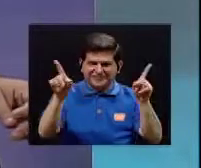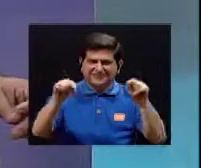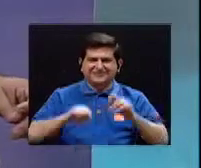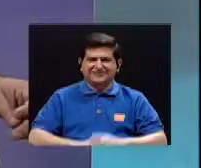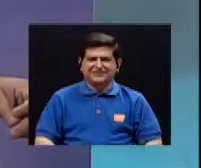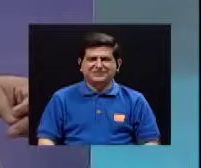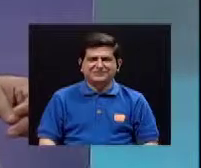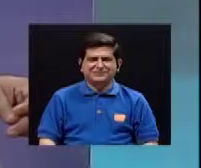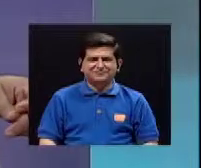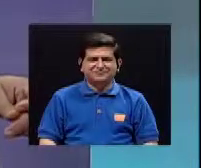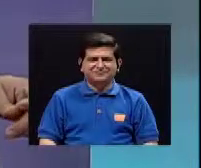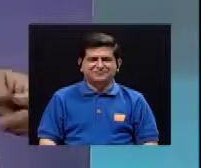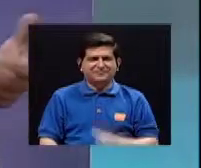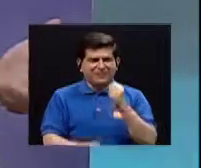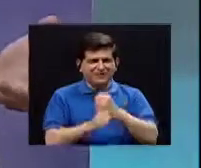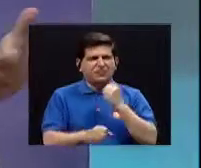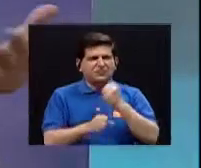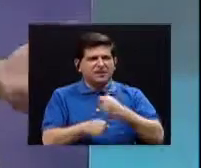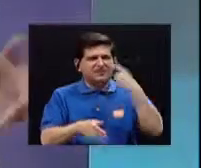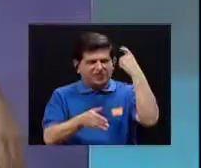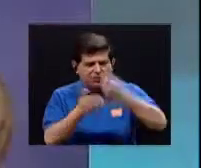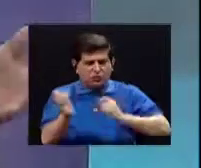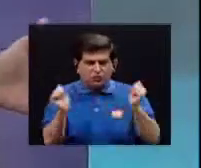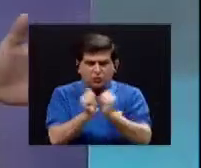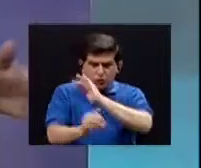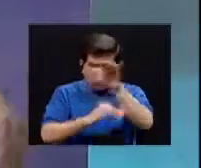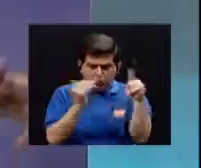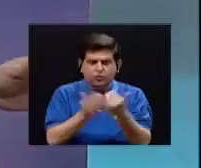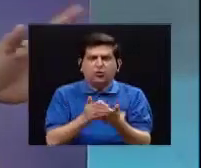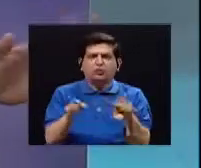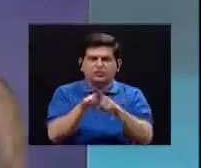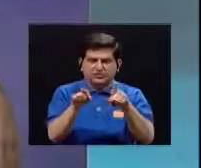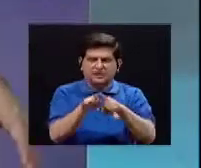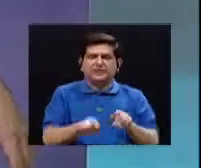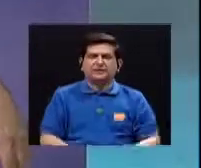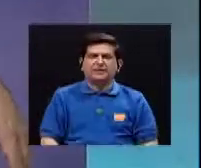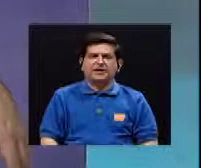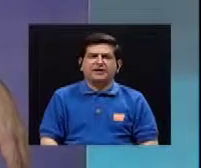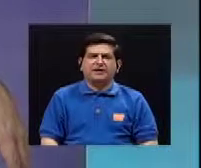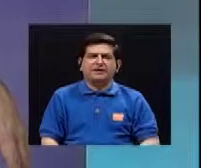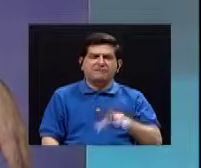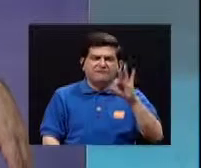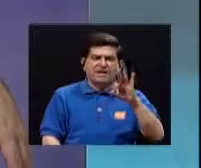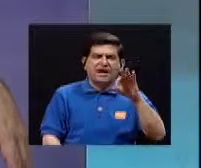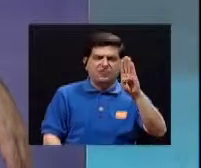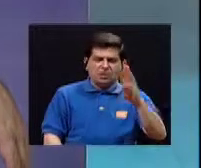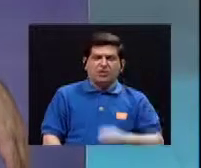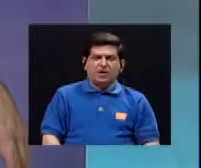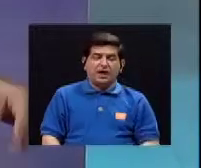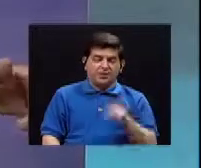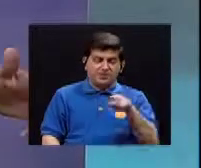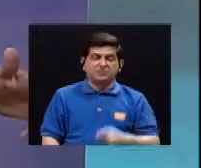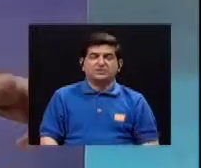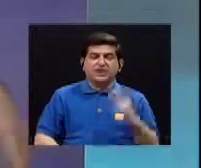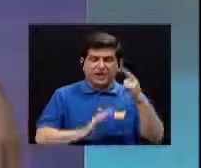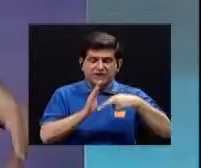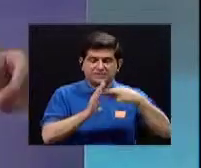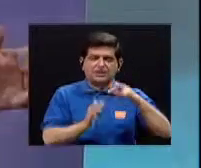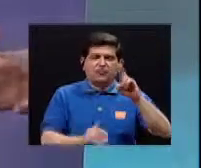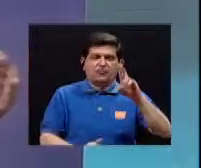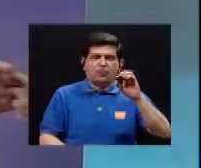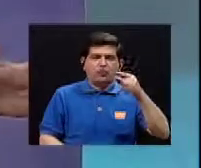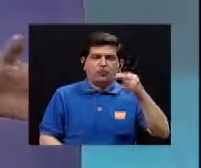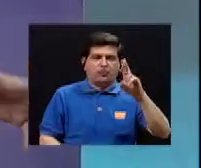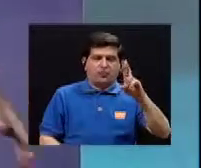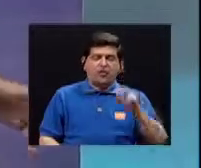pero no fue fue muy fue un trabajo arduo y con todos fernando también digamos fernando bolaños que hace el papel de roger él